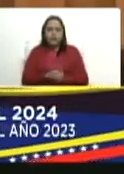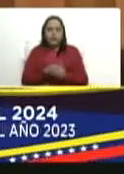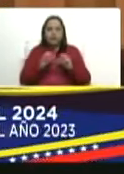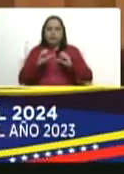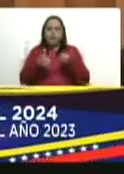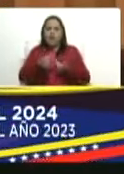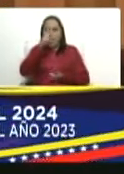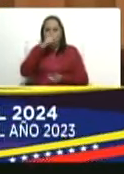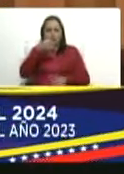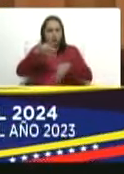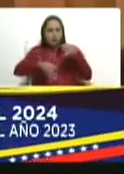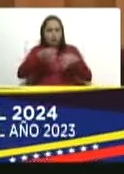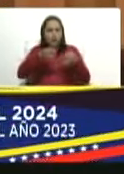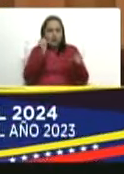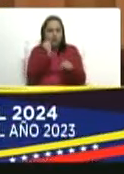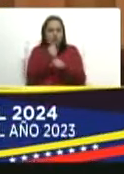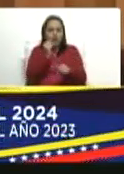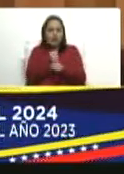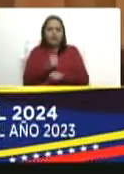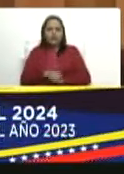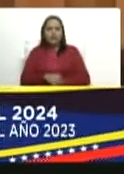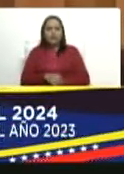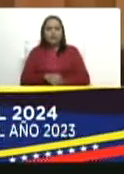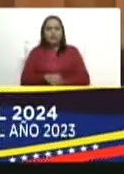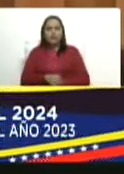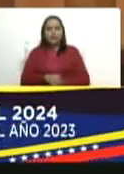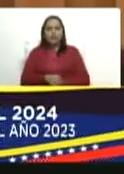año judicial. A